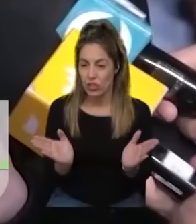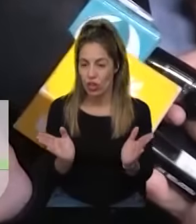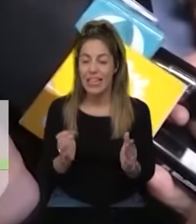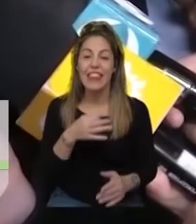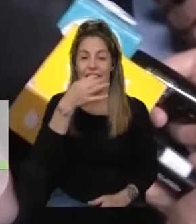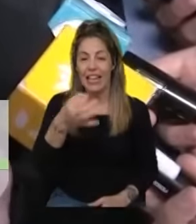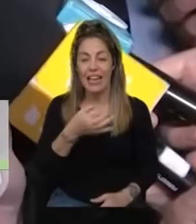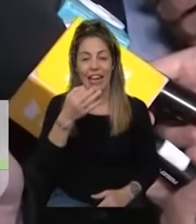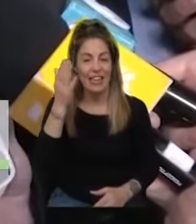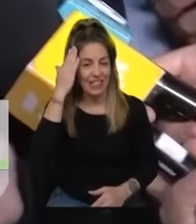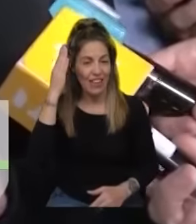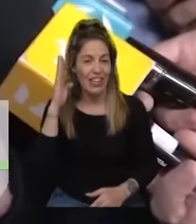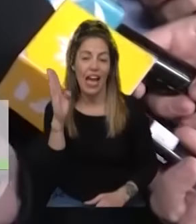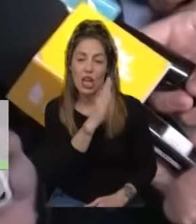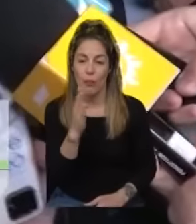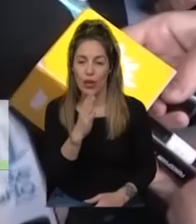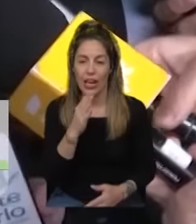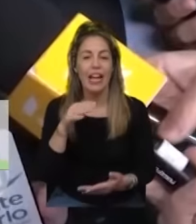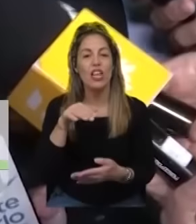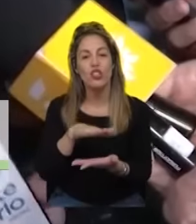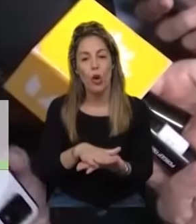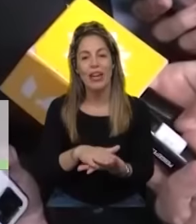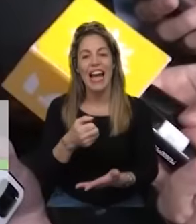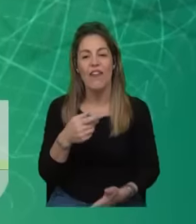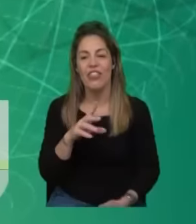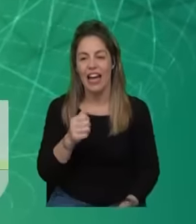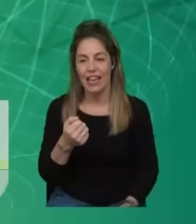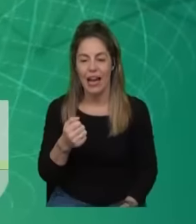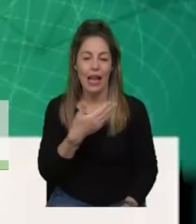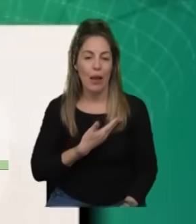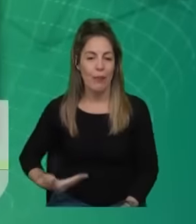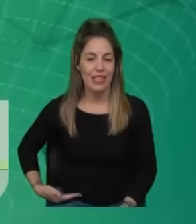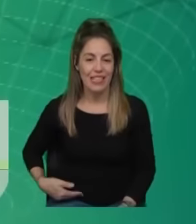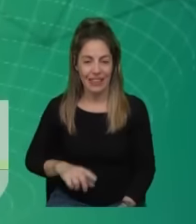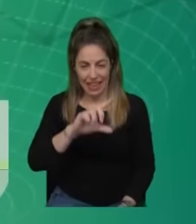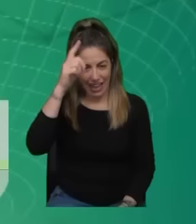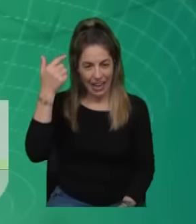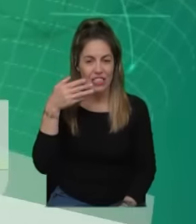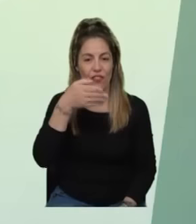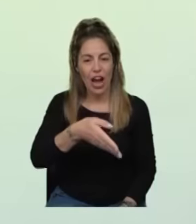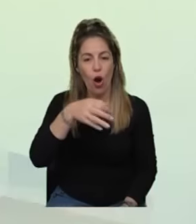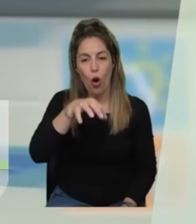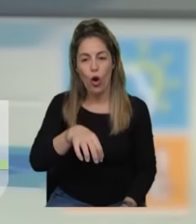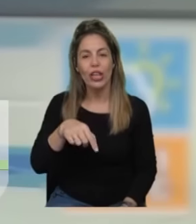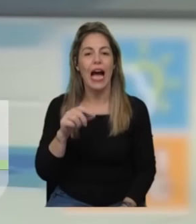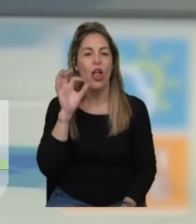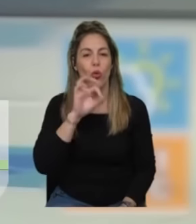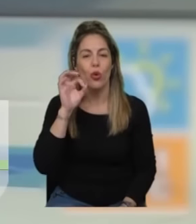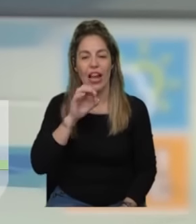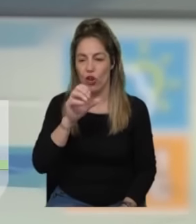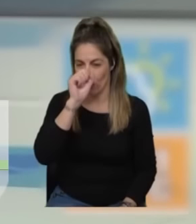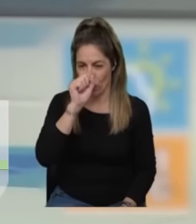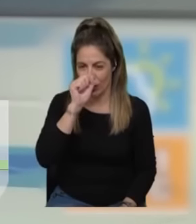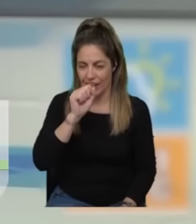tanto del espionaje realizado sobre Marcelo Abdala, el presidente Luis Lacalle Pou tiene agenda hoy en Durazno y en Florida. La